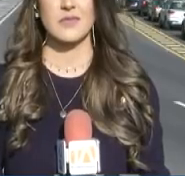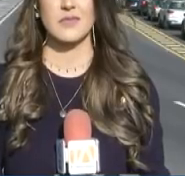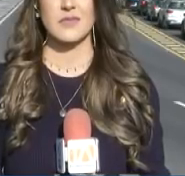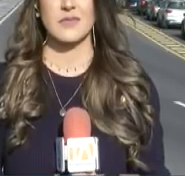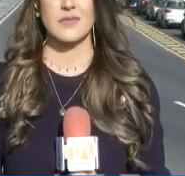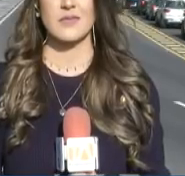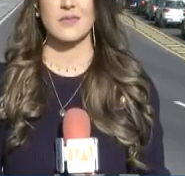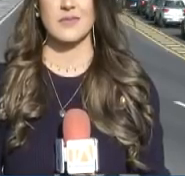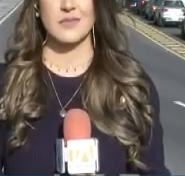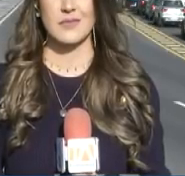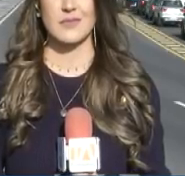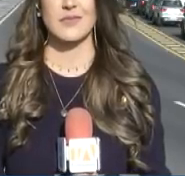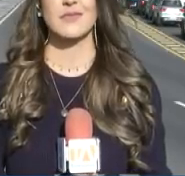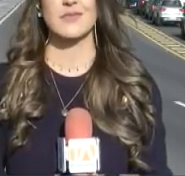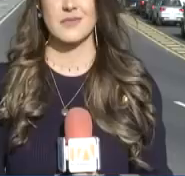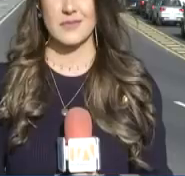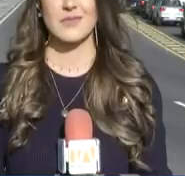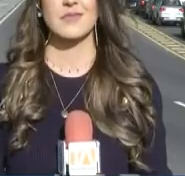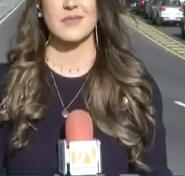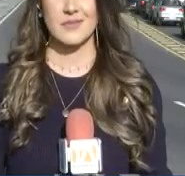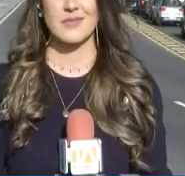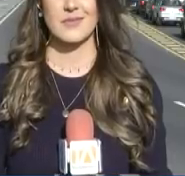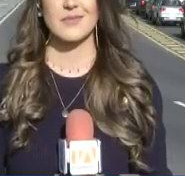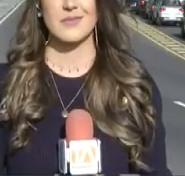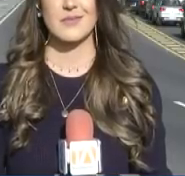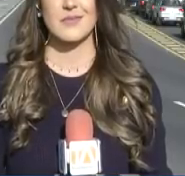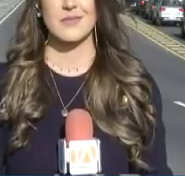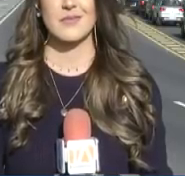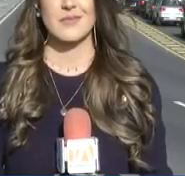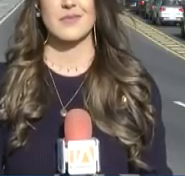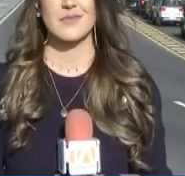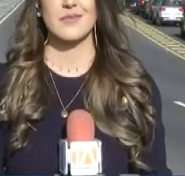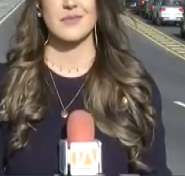en qué punto te encuentras, Angie. Vemos que hay gran cantidad de vehículos.